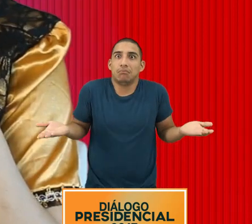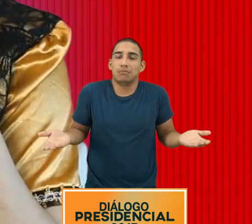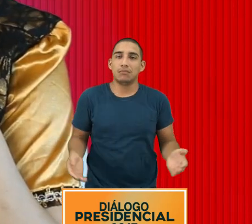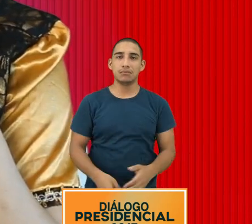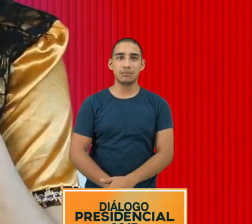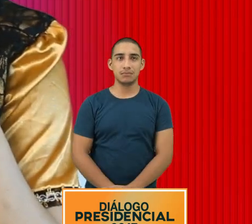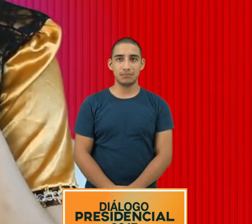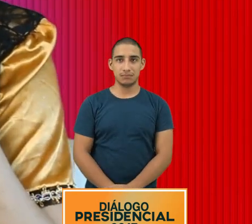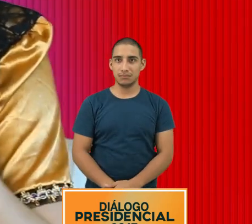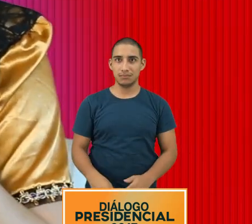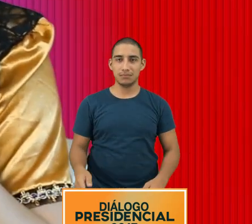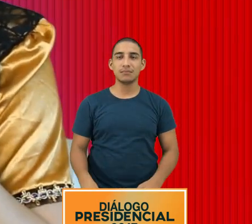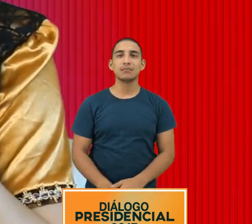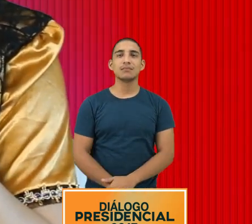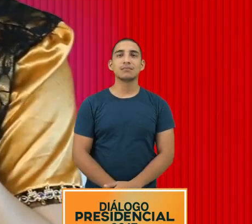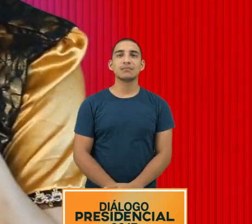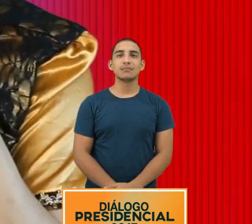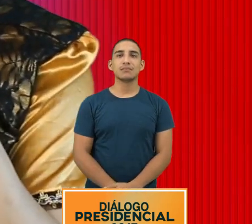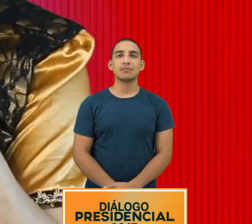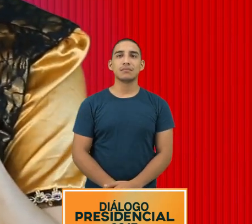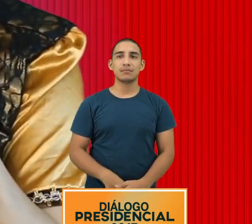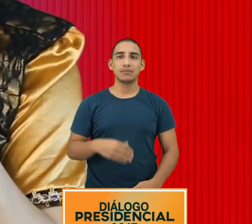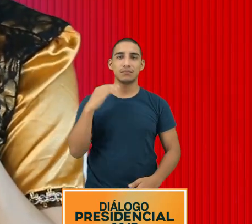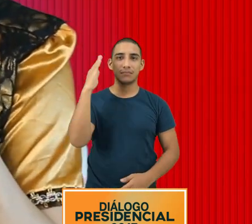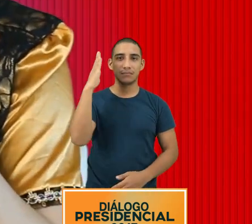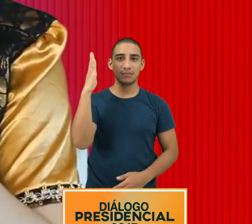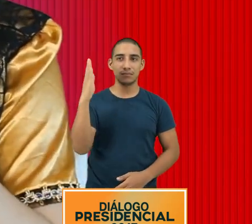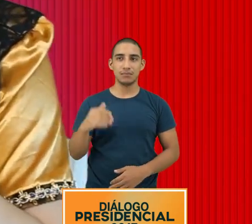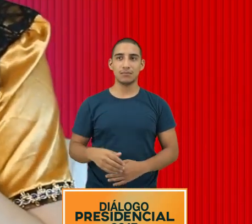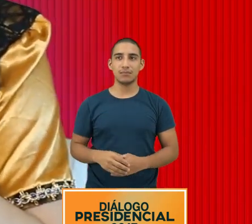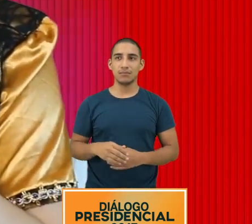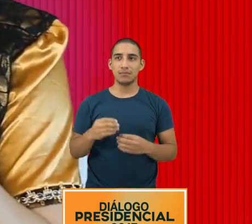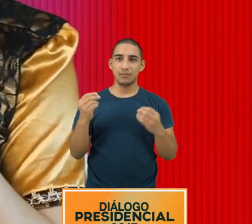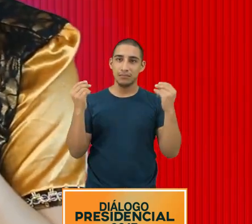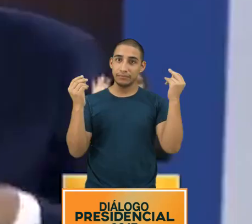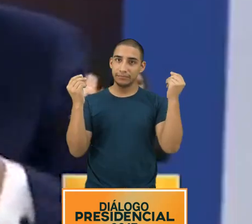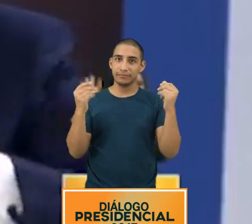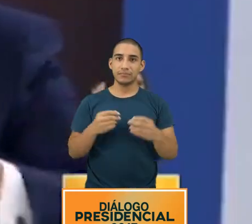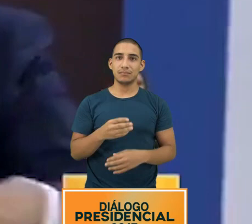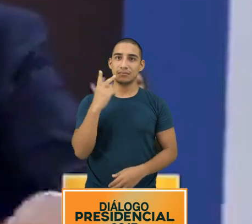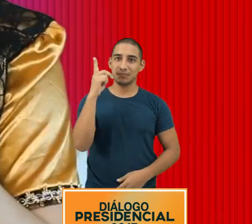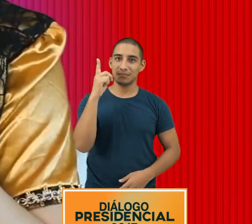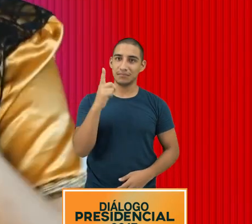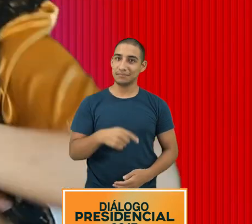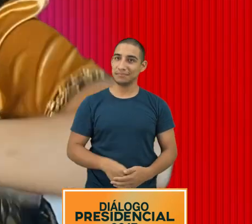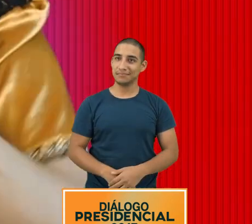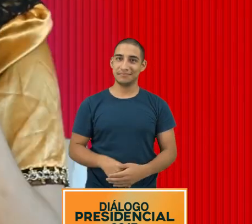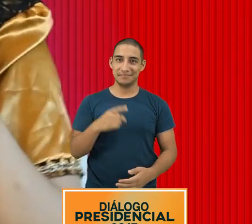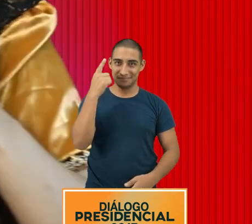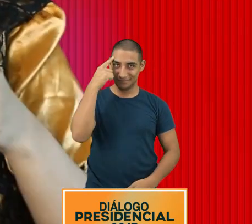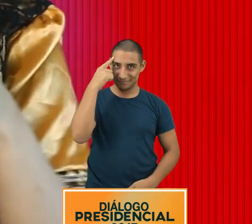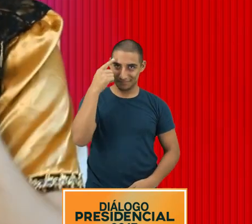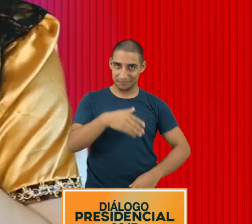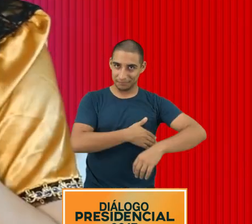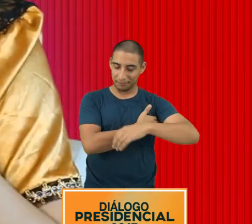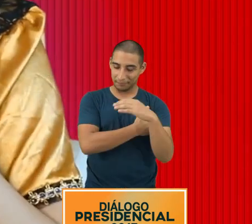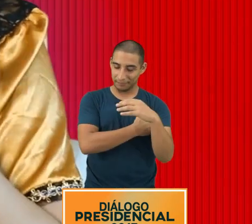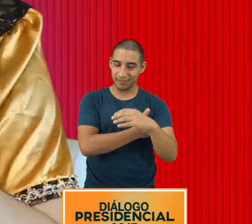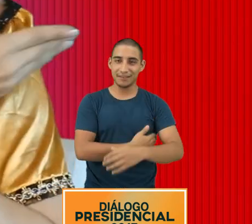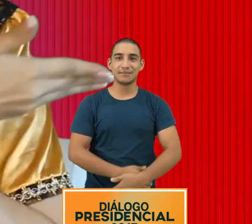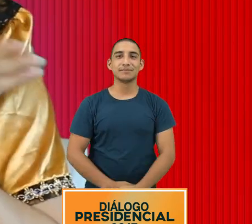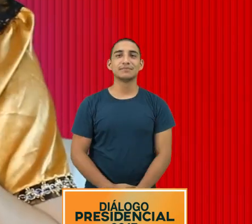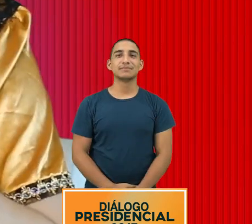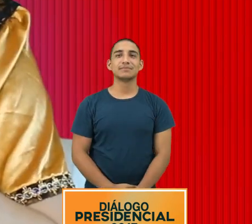durmiendo papito mañana tiene clase al candidato banquero cómo está gast este crédito Todavía me acuerdo aquí te la tengo guardada